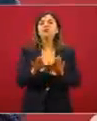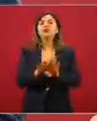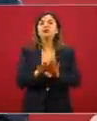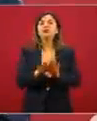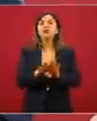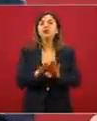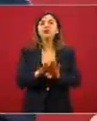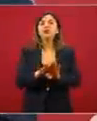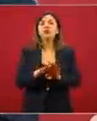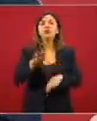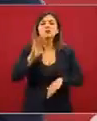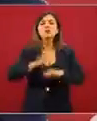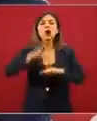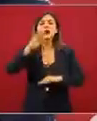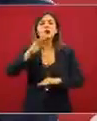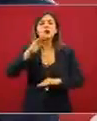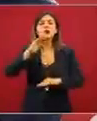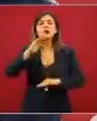a más de